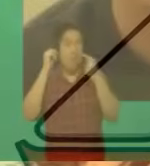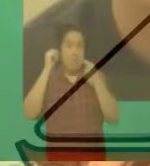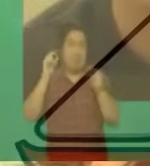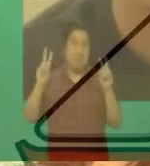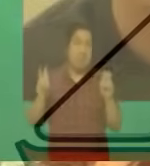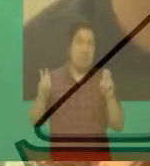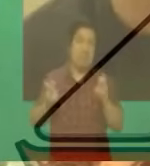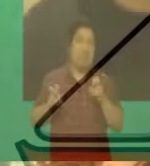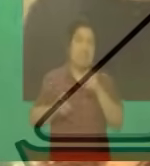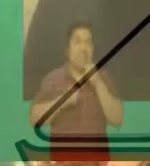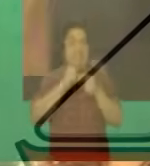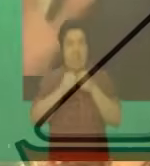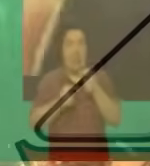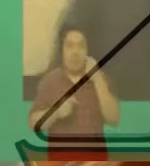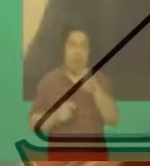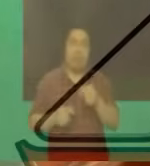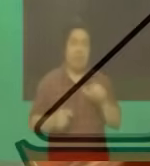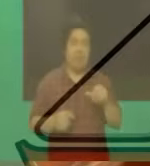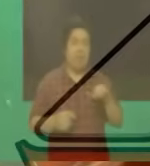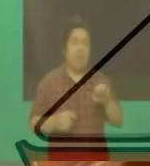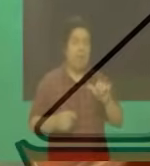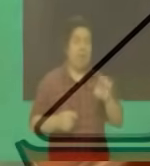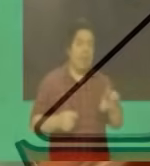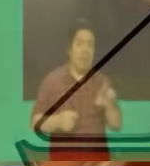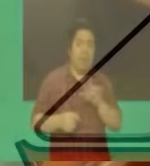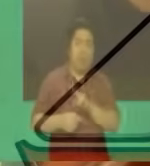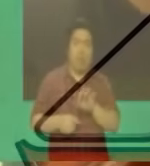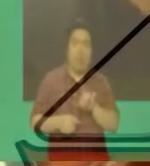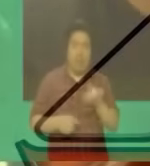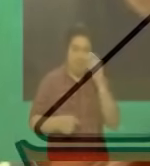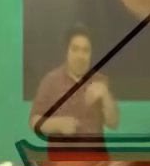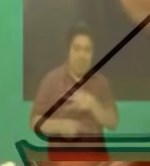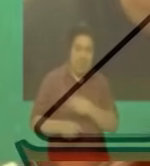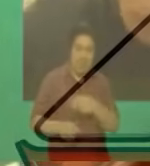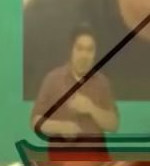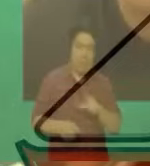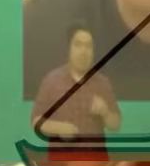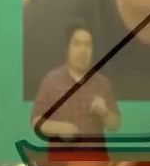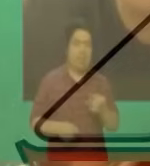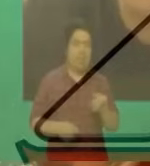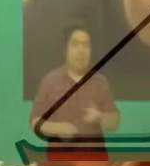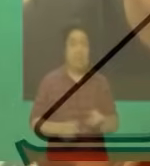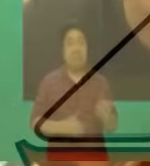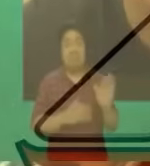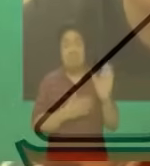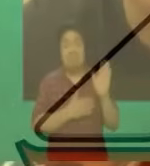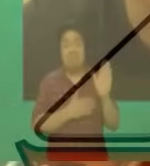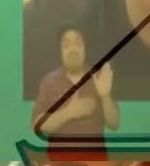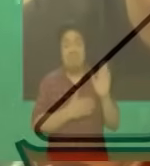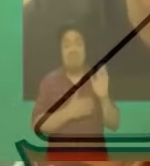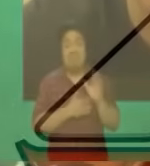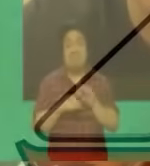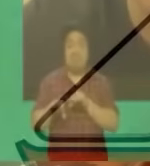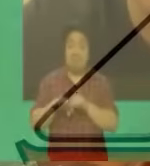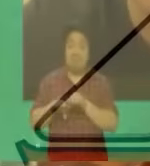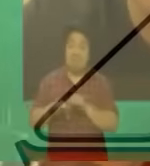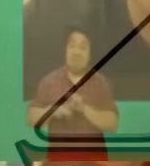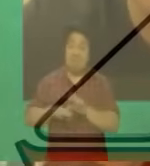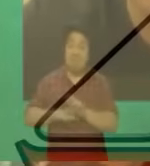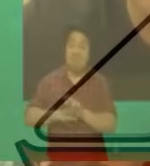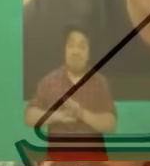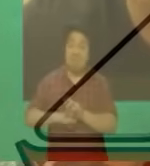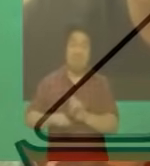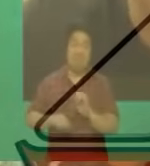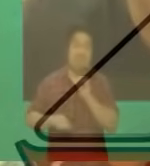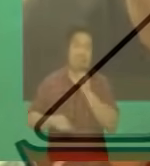reportaje donde Amílcar Olán menciona que Bobby López, hijo de López Obrador, le había prometido una chambita en el Tren Maya y no se la